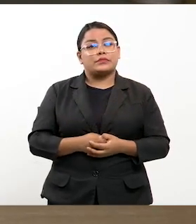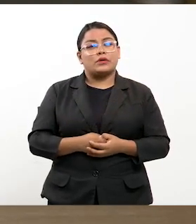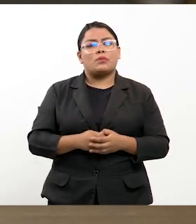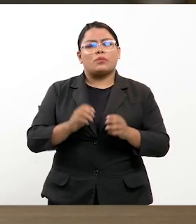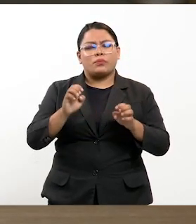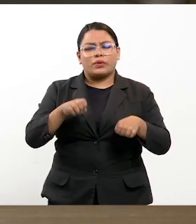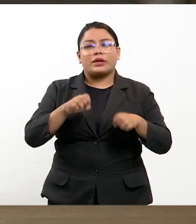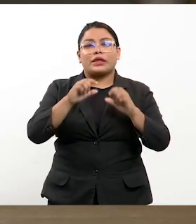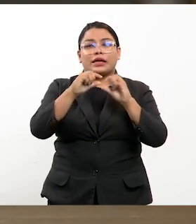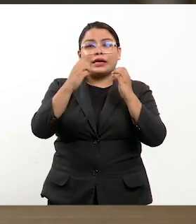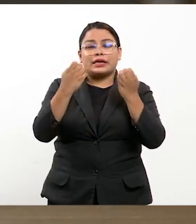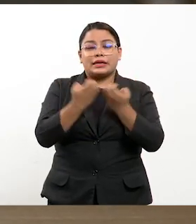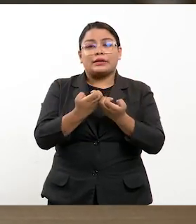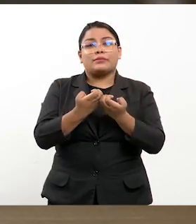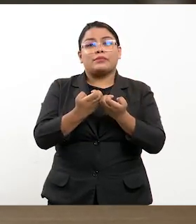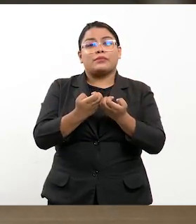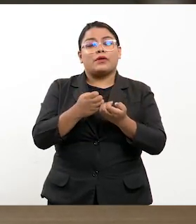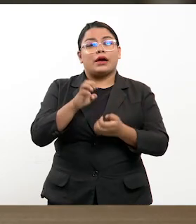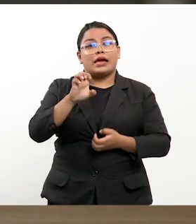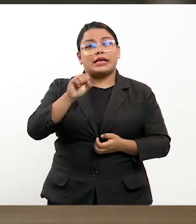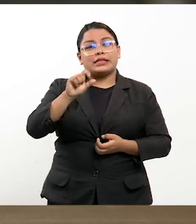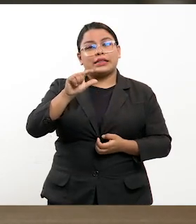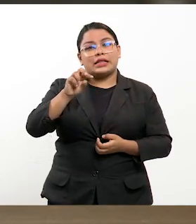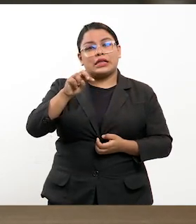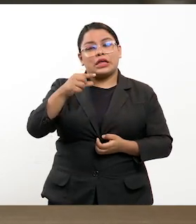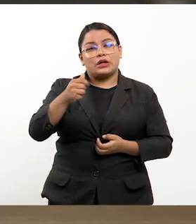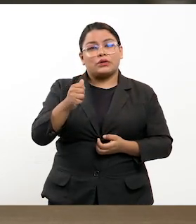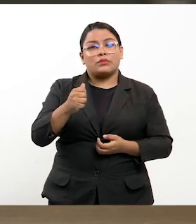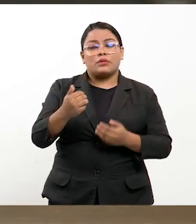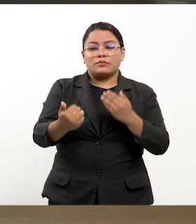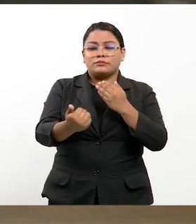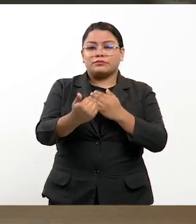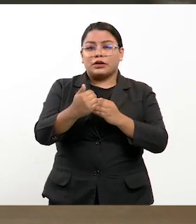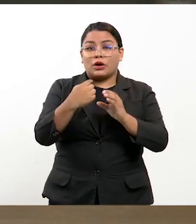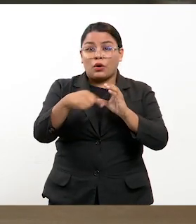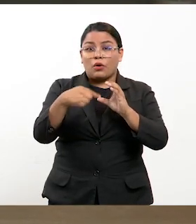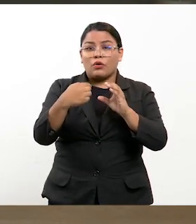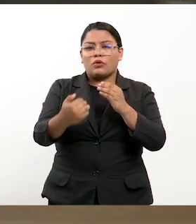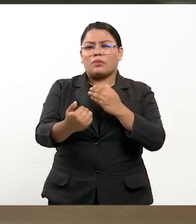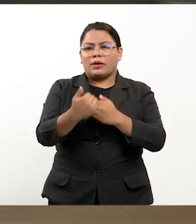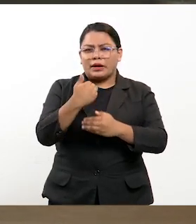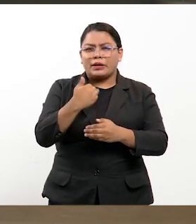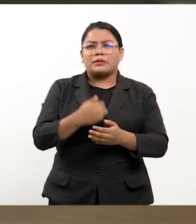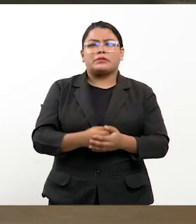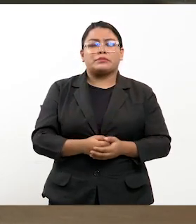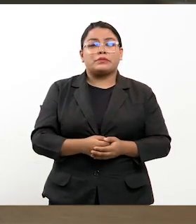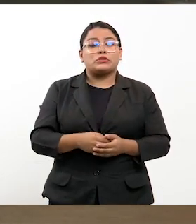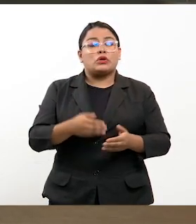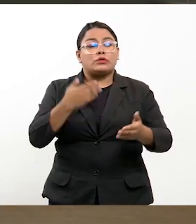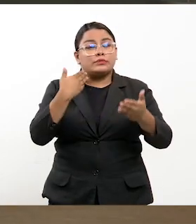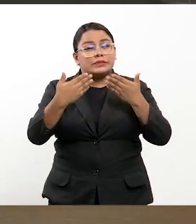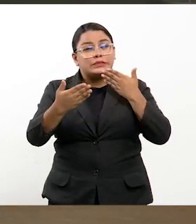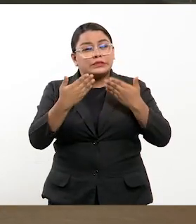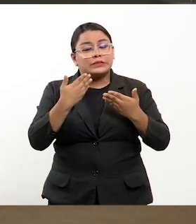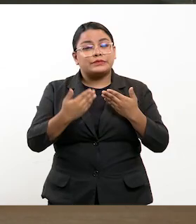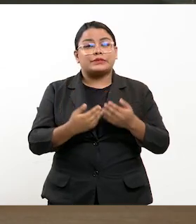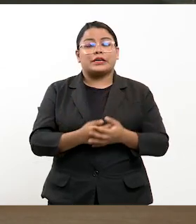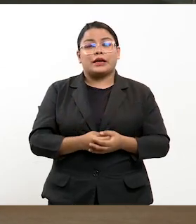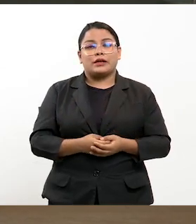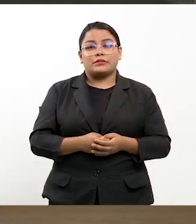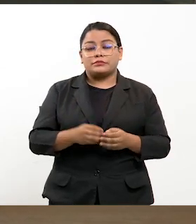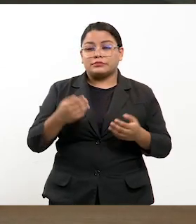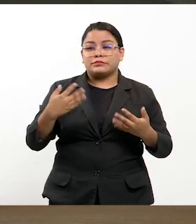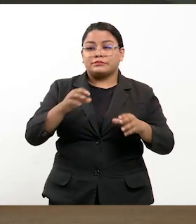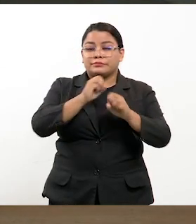con el equipo de ESLengua al Ministerio de Educación. Solamente que tienen que ser específicos con los detalles. Entonces, ahora que ya se